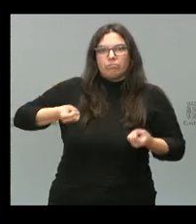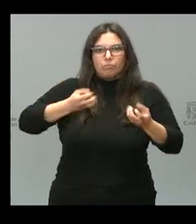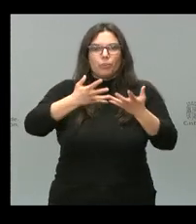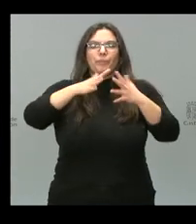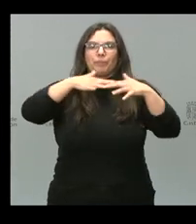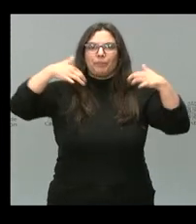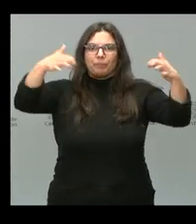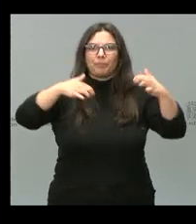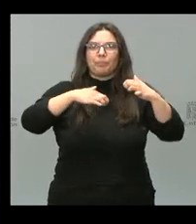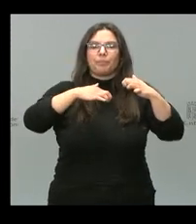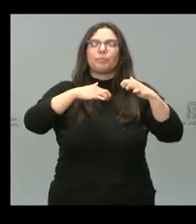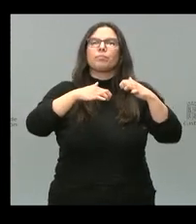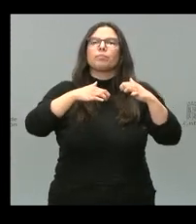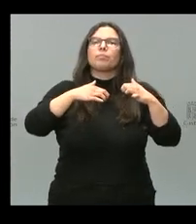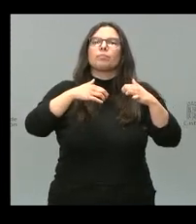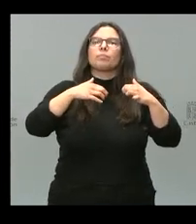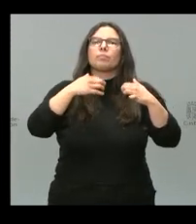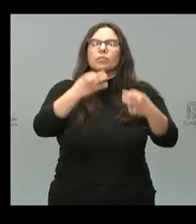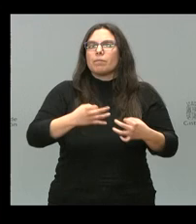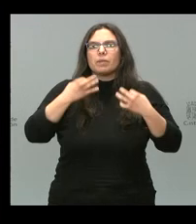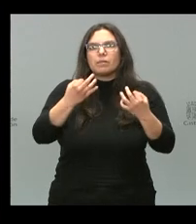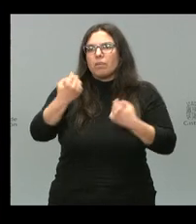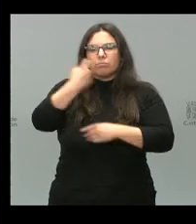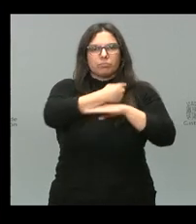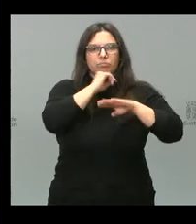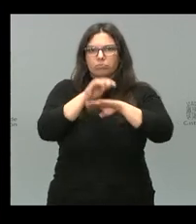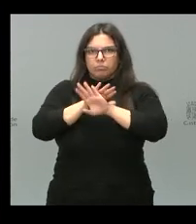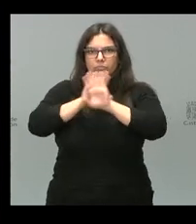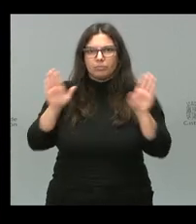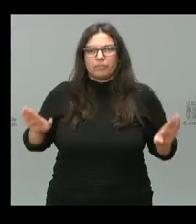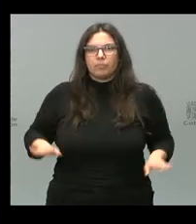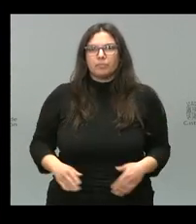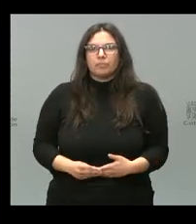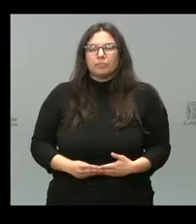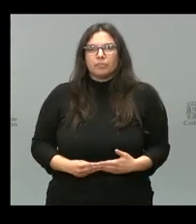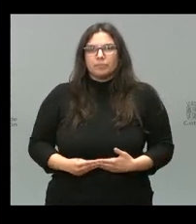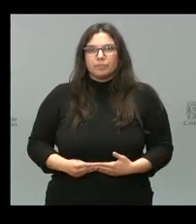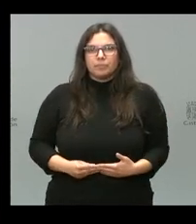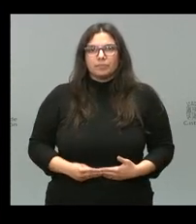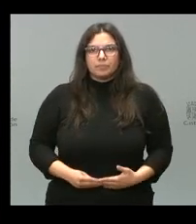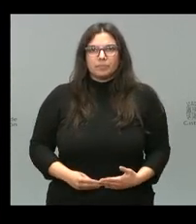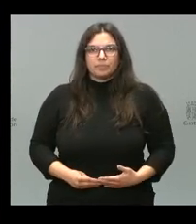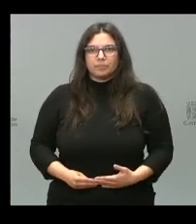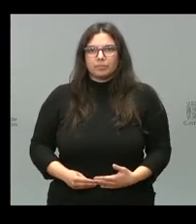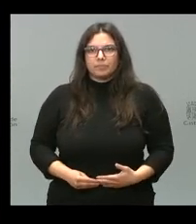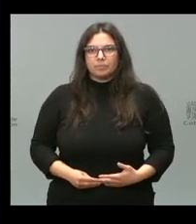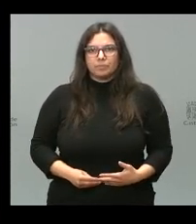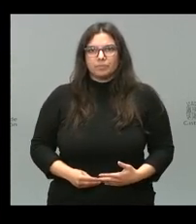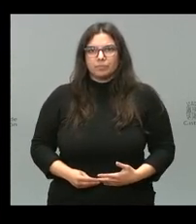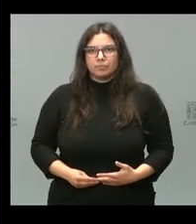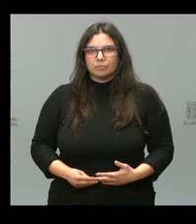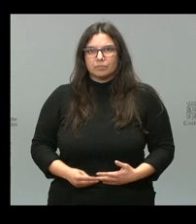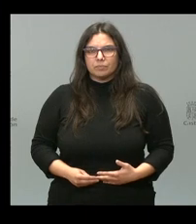ejecutiva pues obviamente yo creo que siempre desde luego perder el tiempo yo creo que no lo que no lo vamos a perder